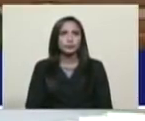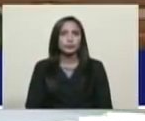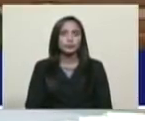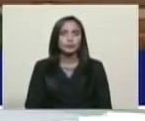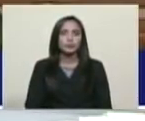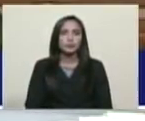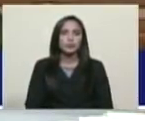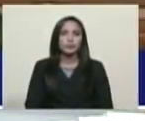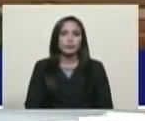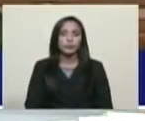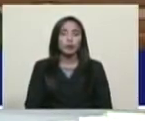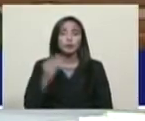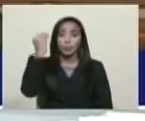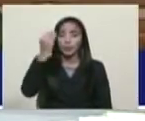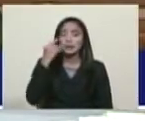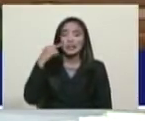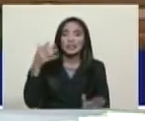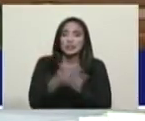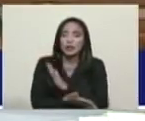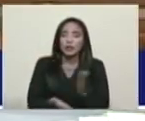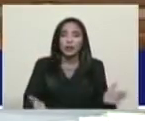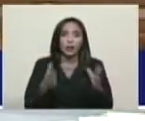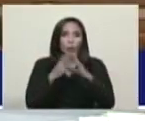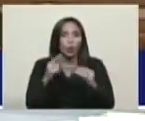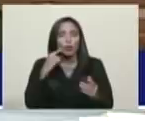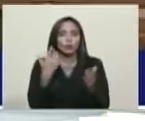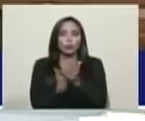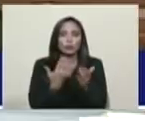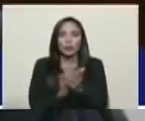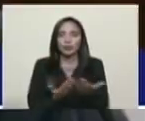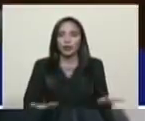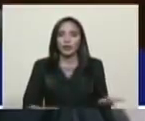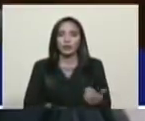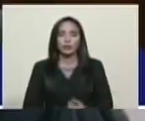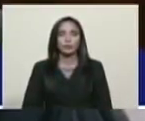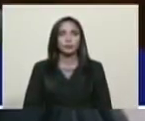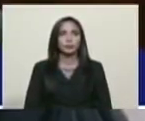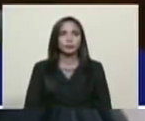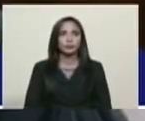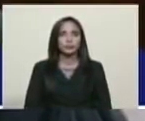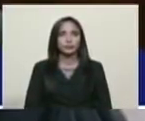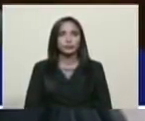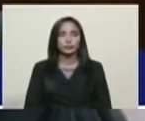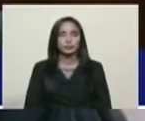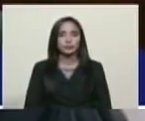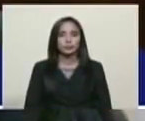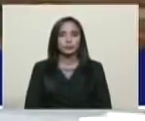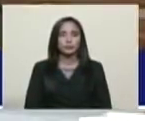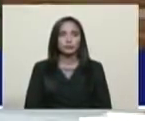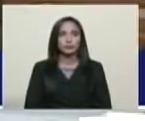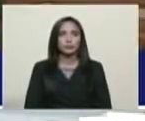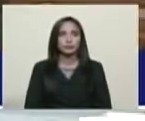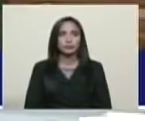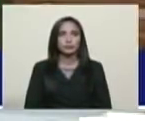conuco productivo, autosustentable, que cuida la tierra, que combina diversos